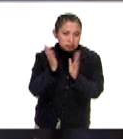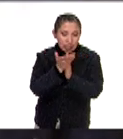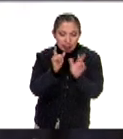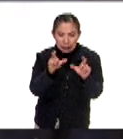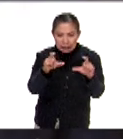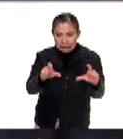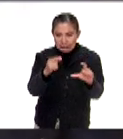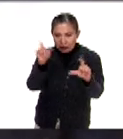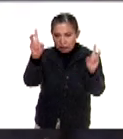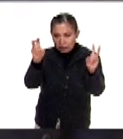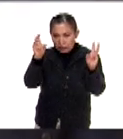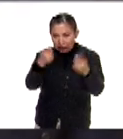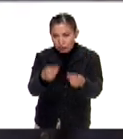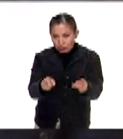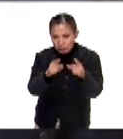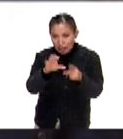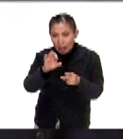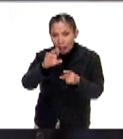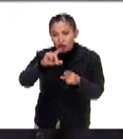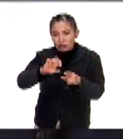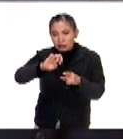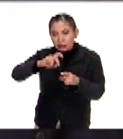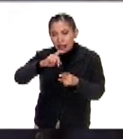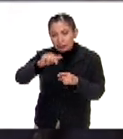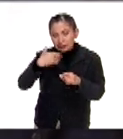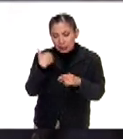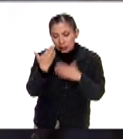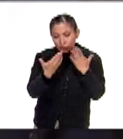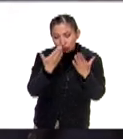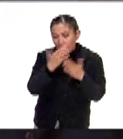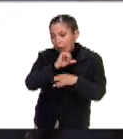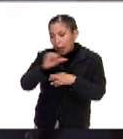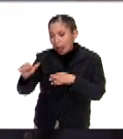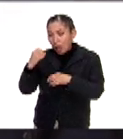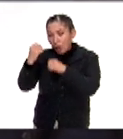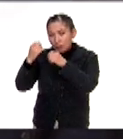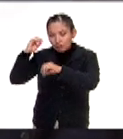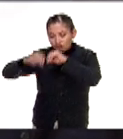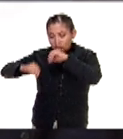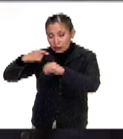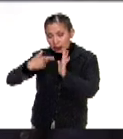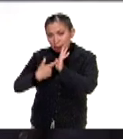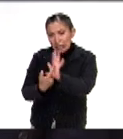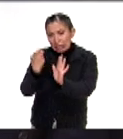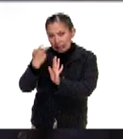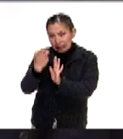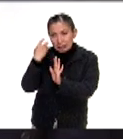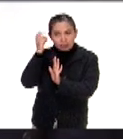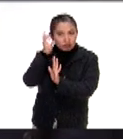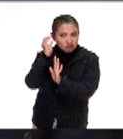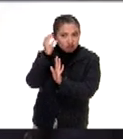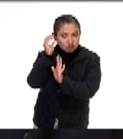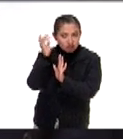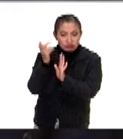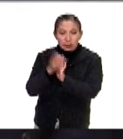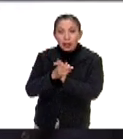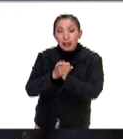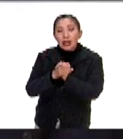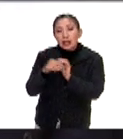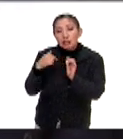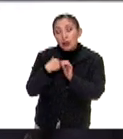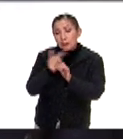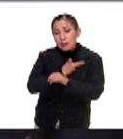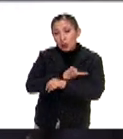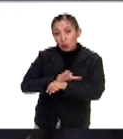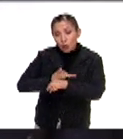que tenía que ver con la parte musical de Carlos Chávez, desde su educación hasta las obras que hizo, y se exhibió ese, ese estuche. A mí lo